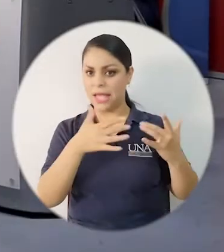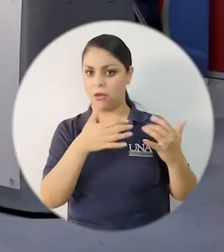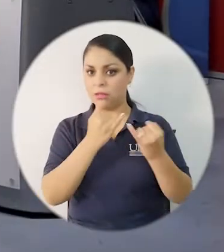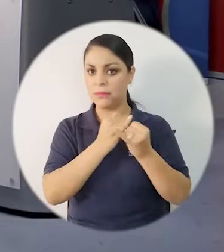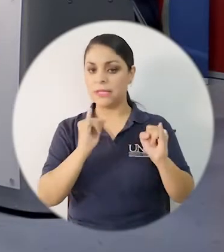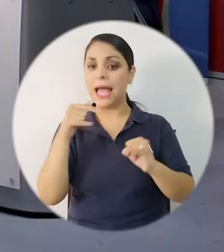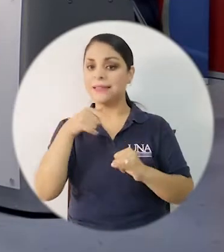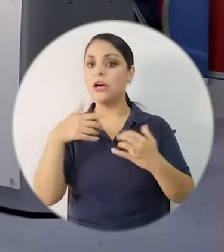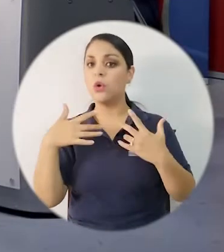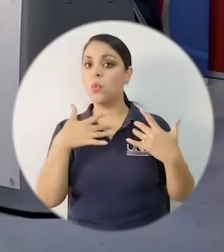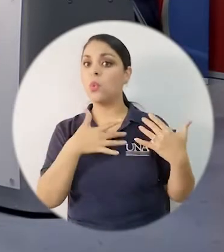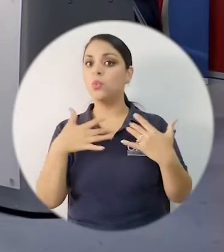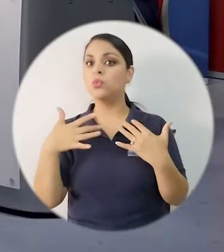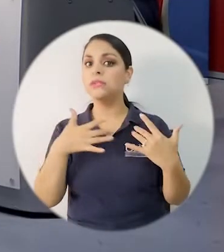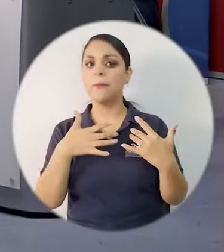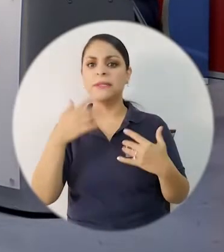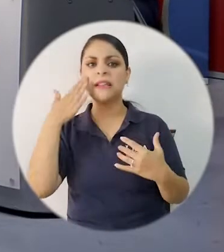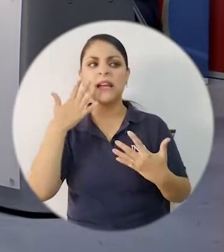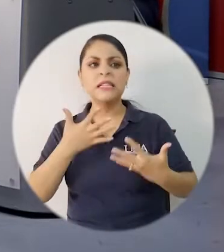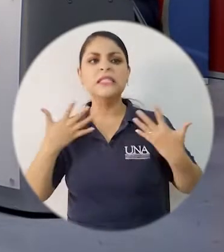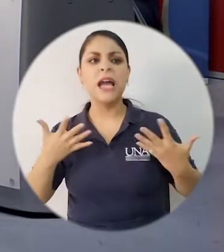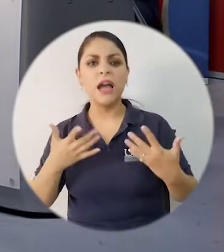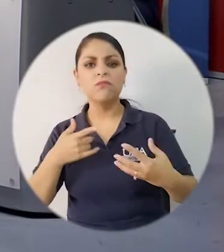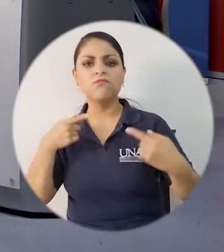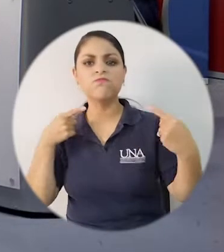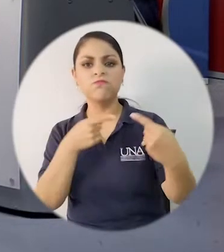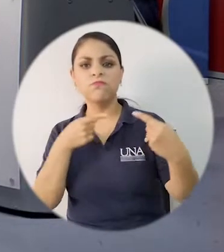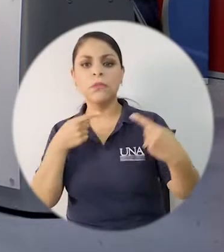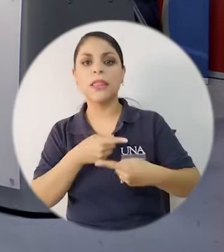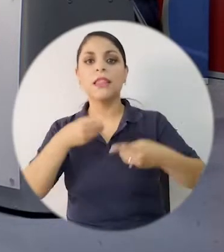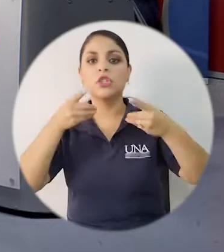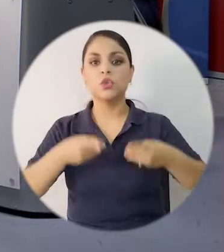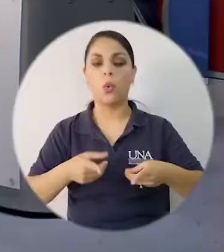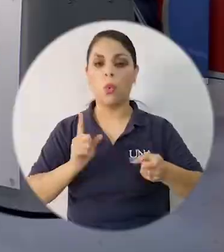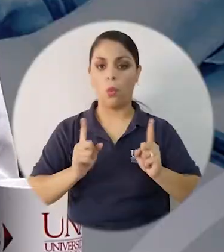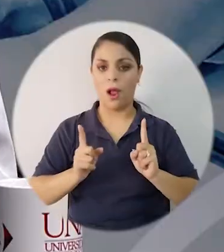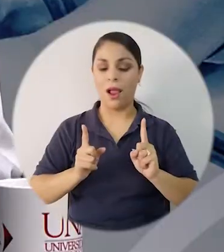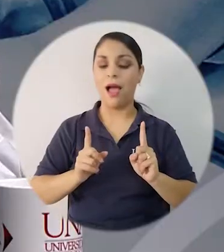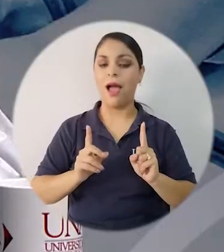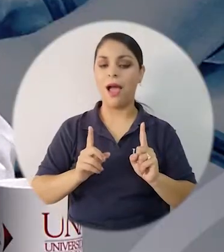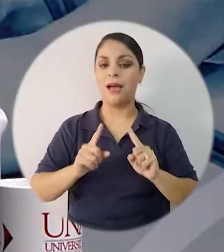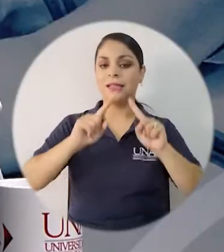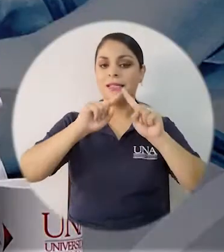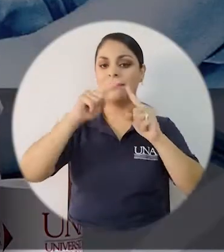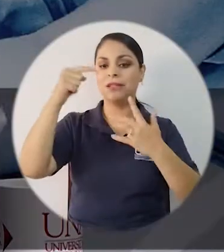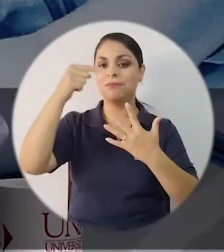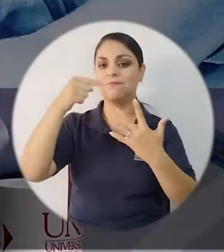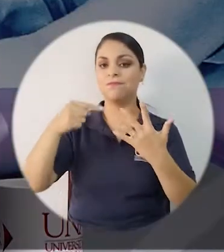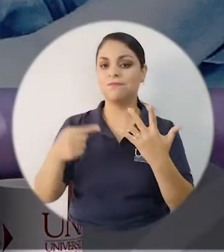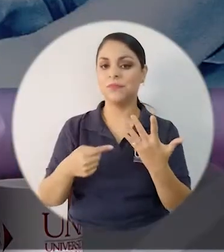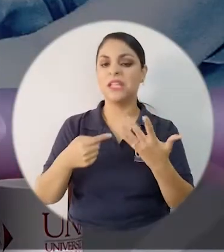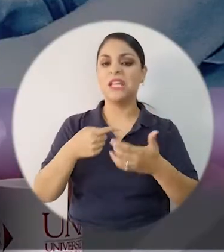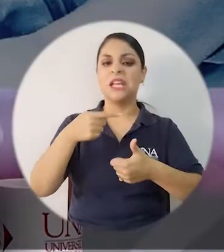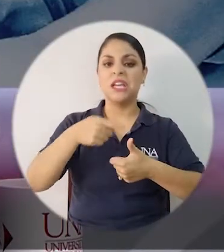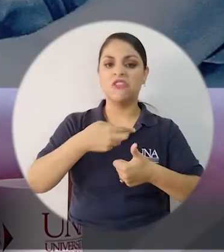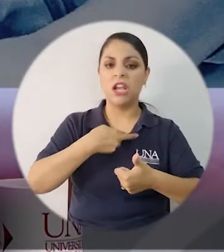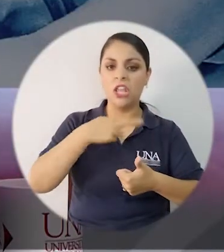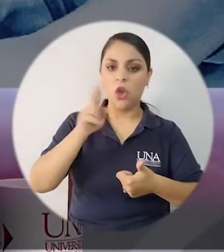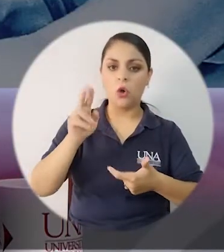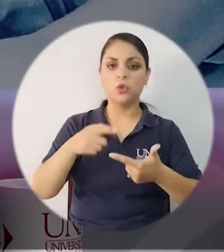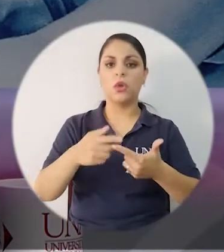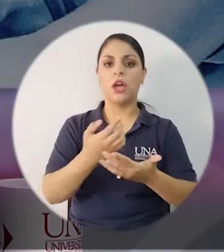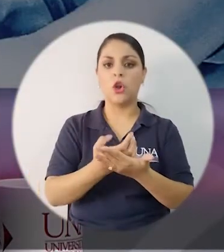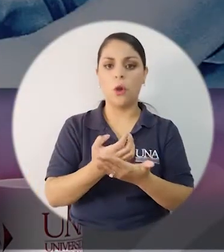una determinación, una lucha por qué se toma, qué decisión. Entonces, ahí vemos esos diferentes componentes, ¿verdad?,